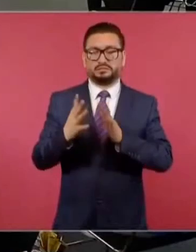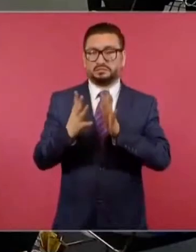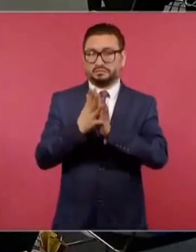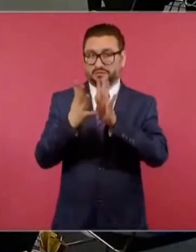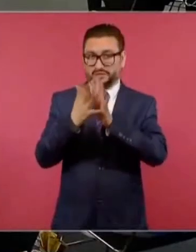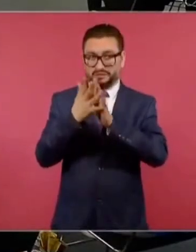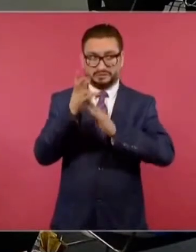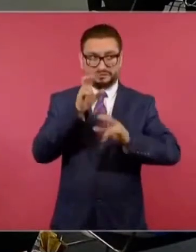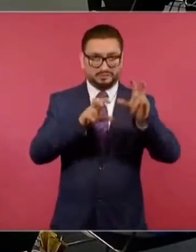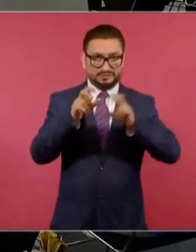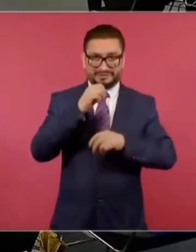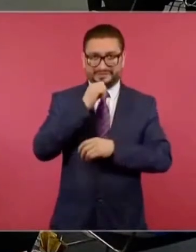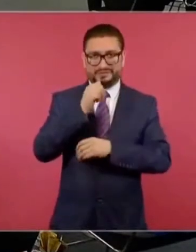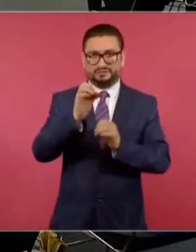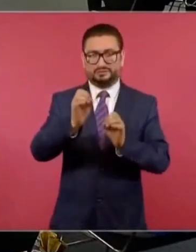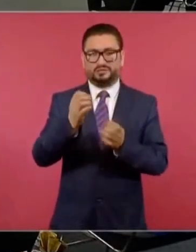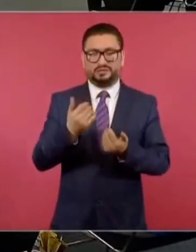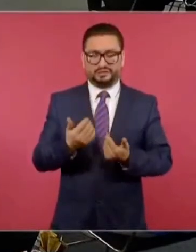participaba en la Bolsa de Valores.